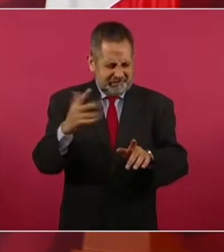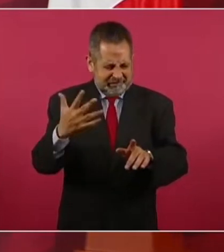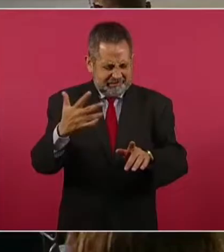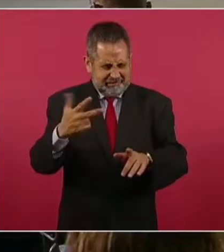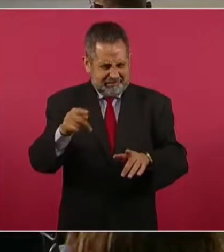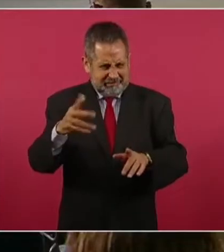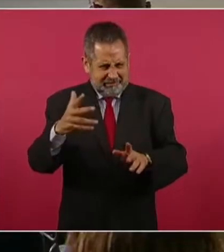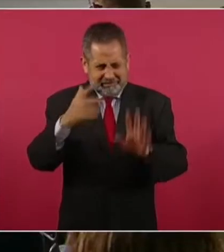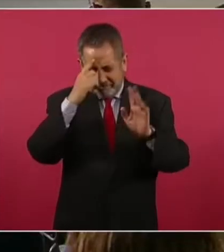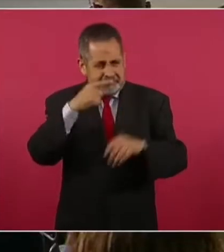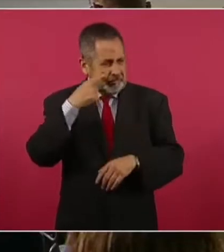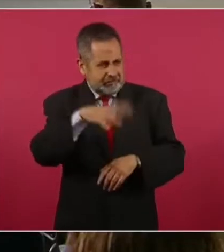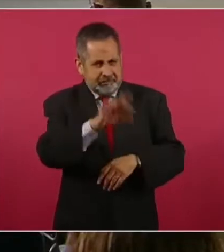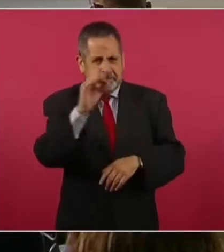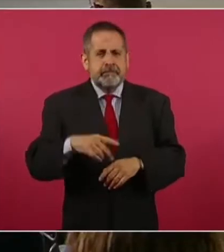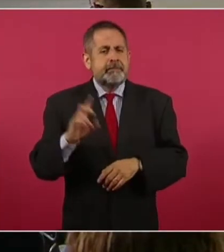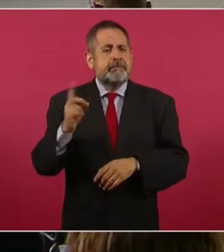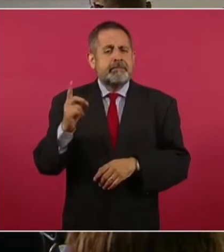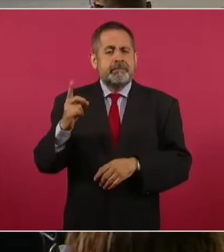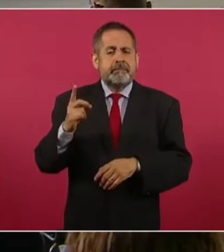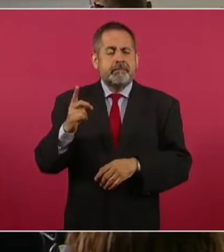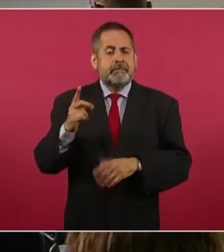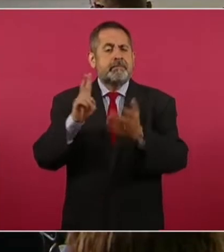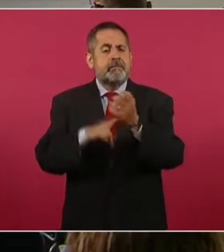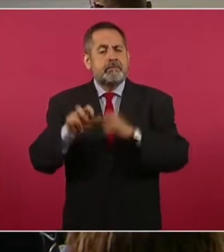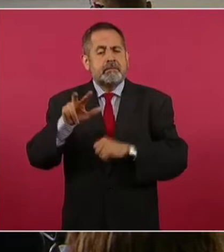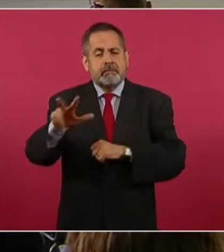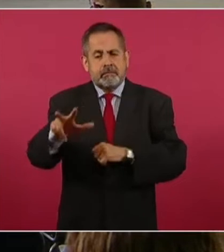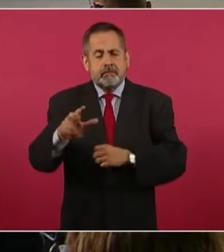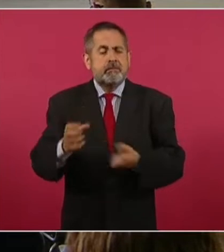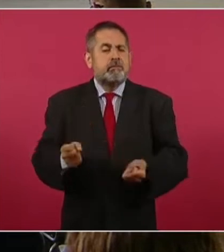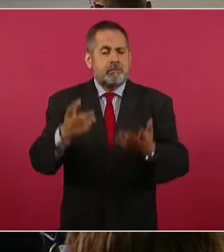8.5. A ver, en diciembre del 18